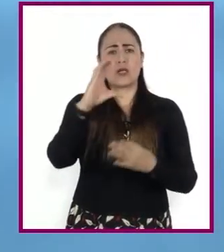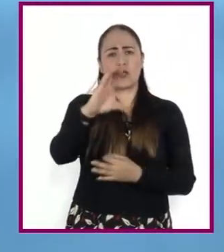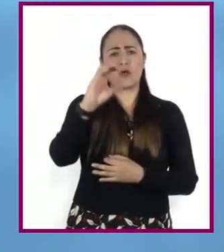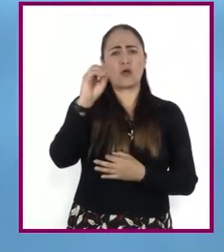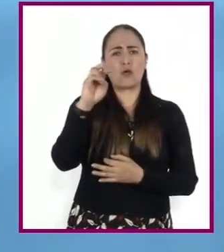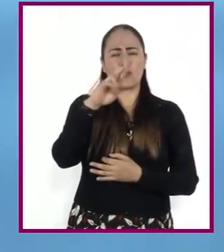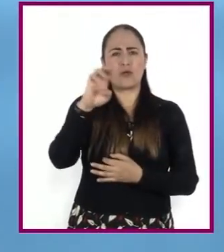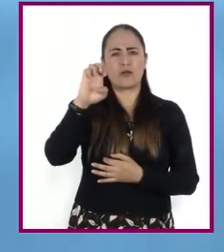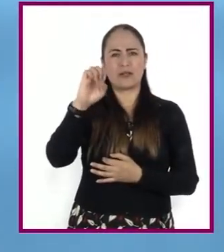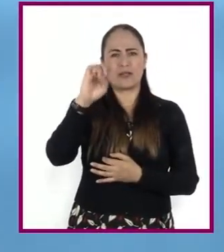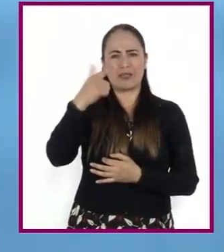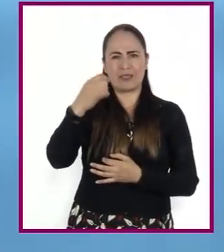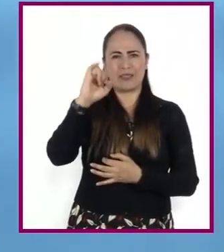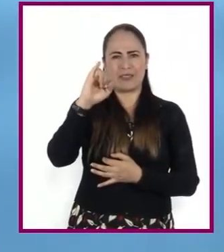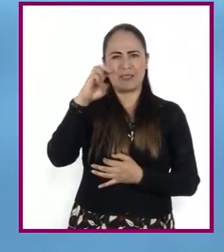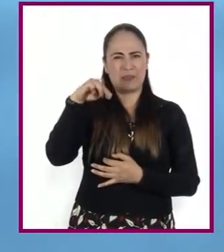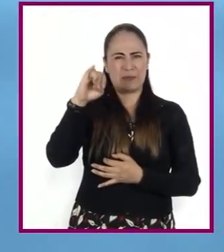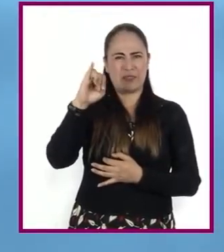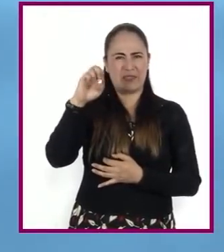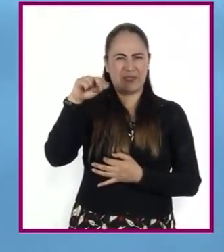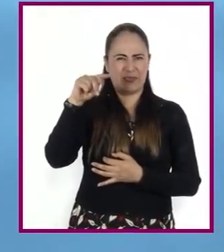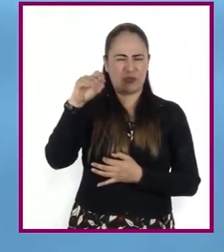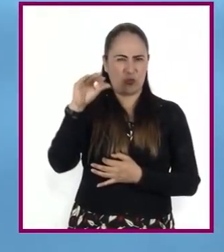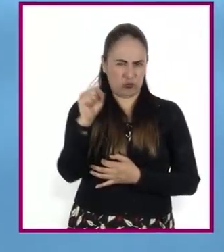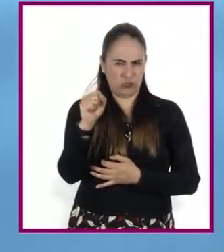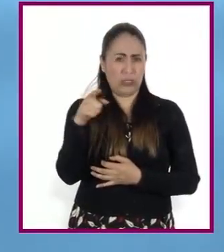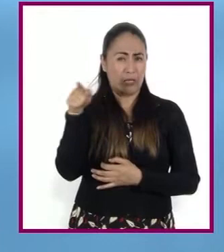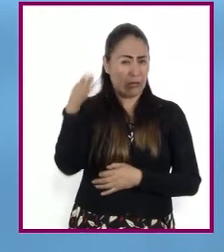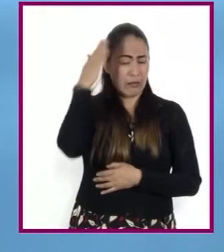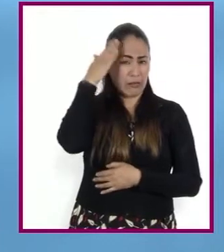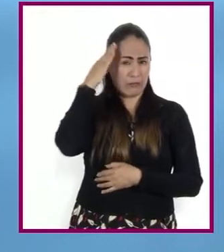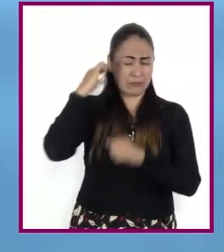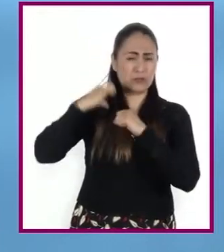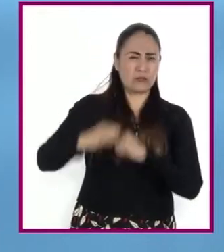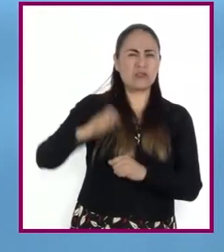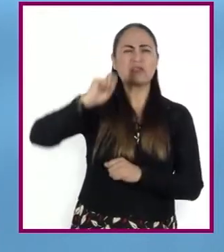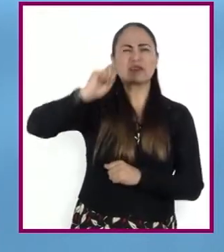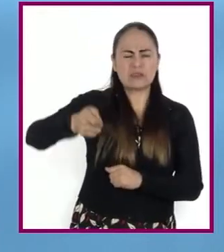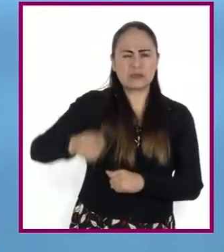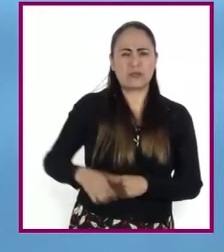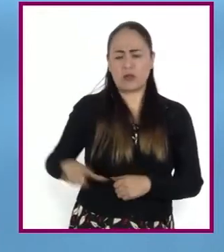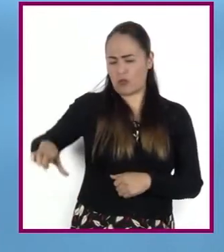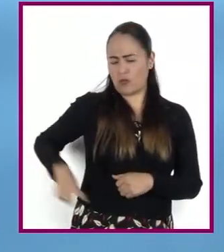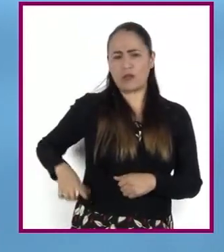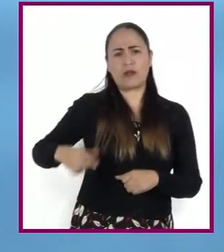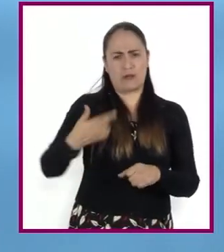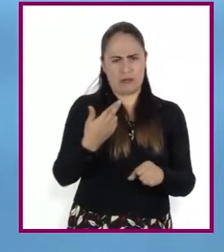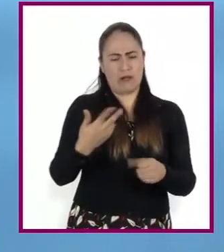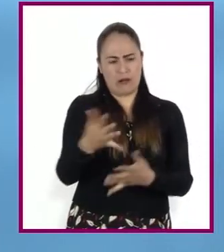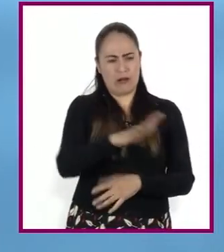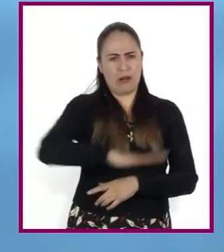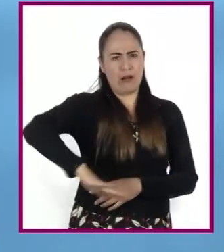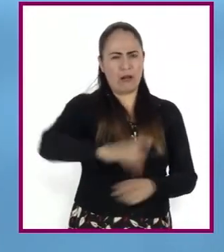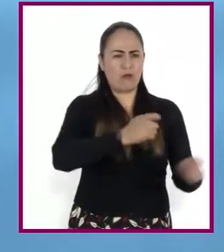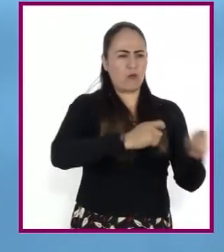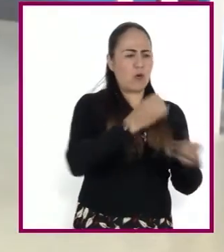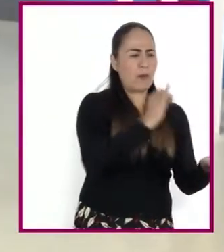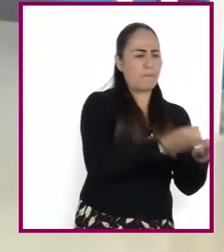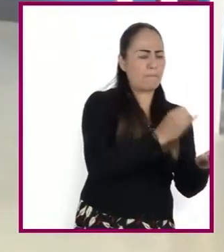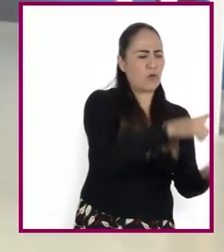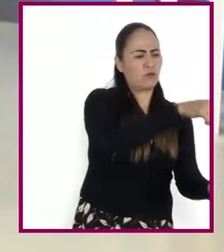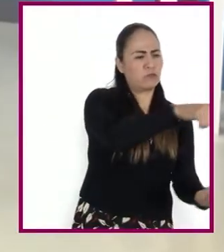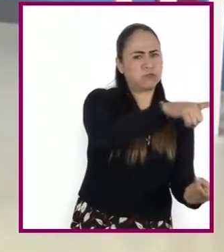buscaba ordenar el caos ocasionado por los primeros miembros de la anterior organización. Los miembros de esta